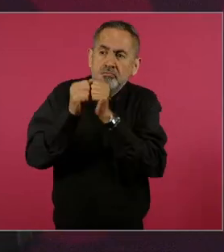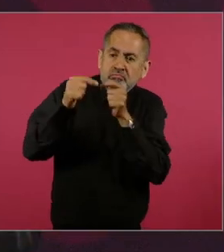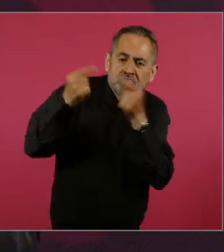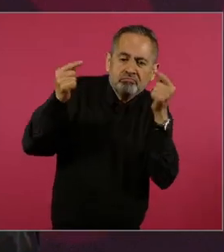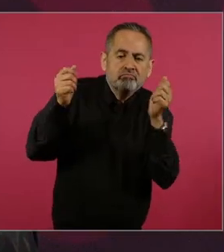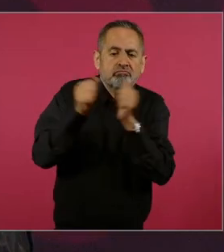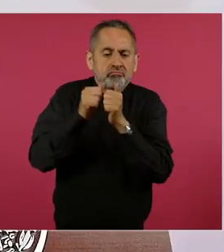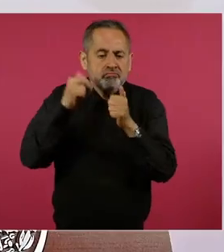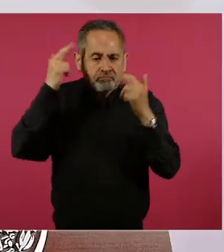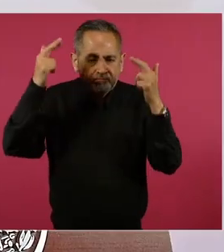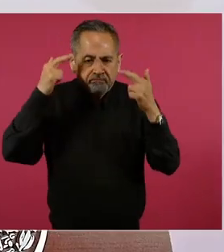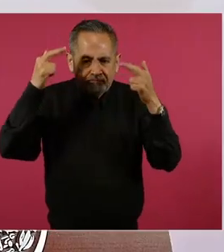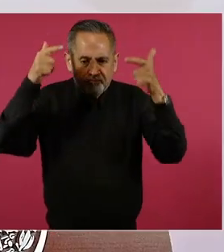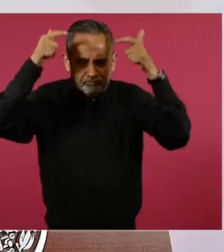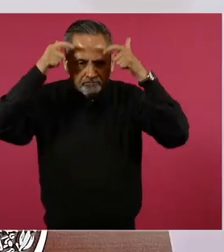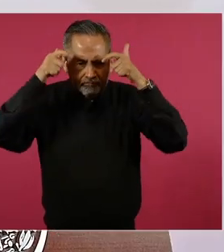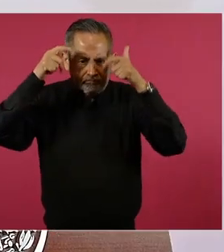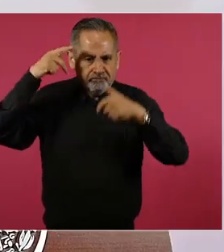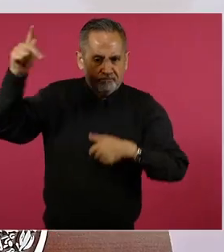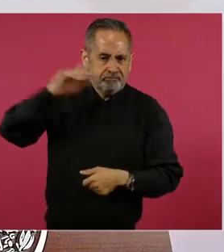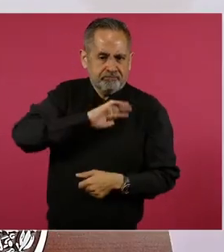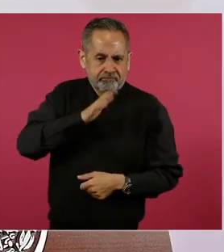española,